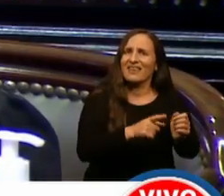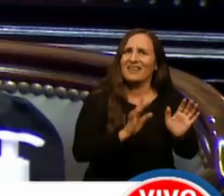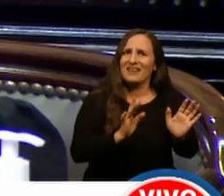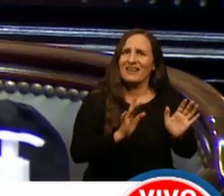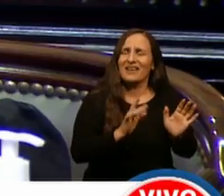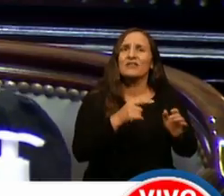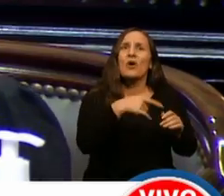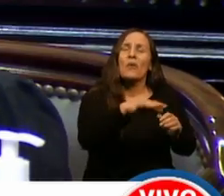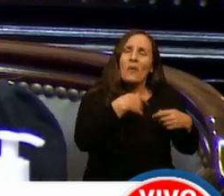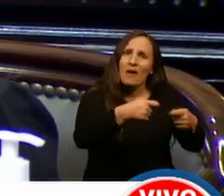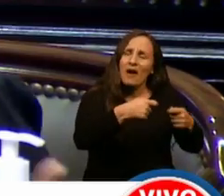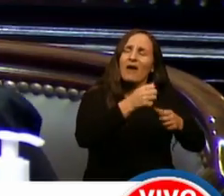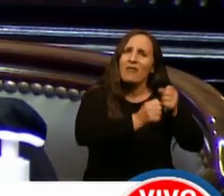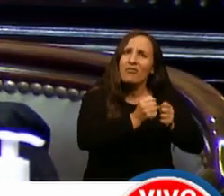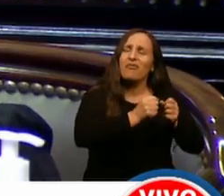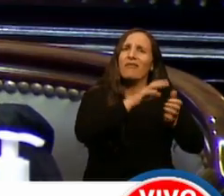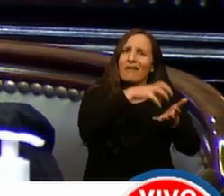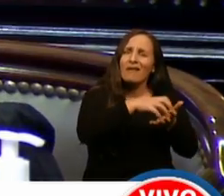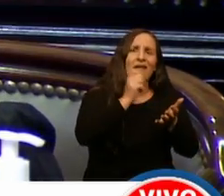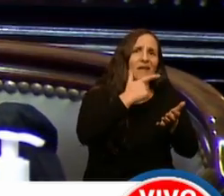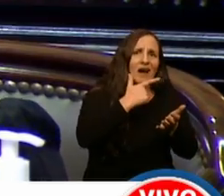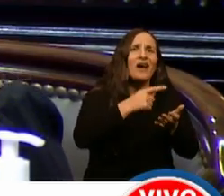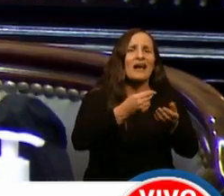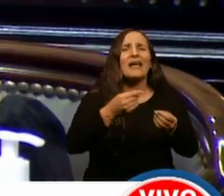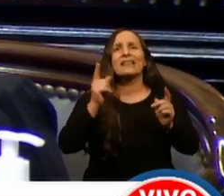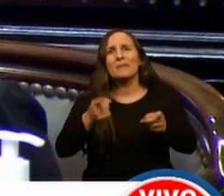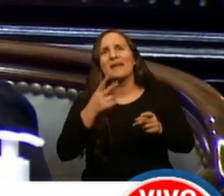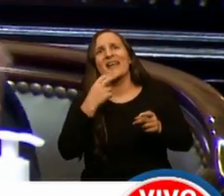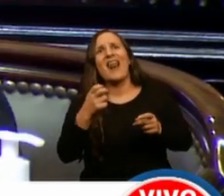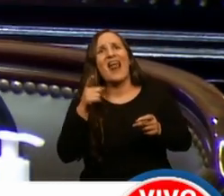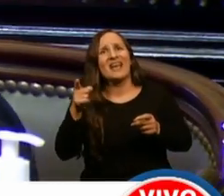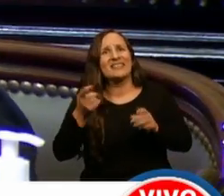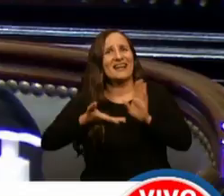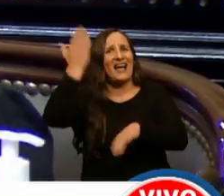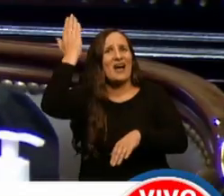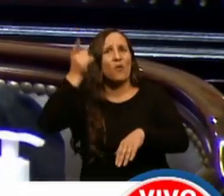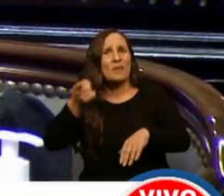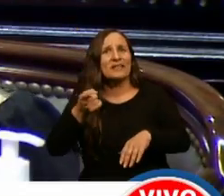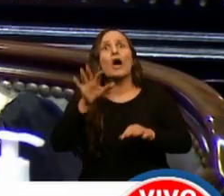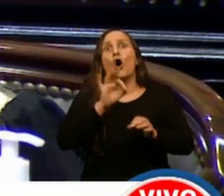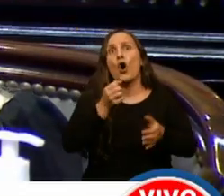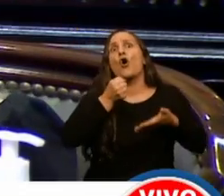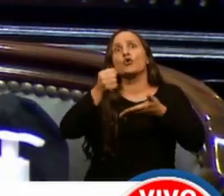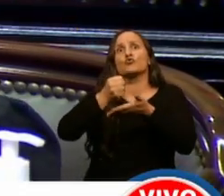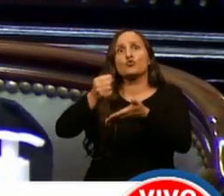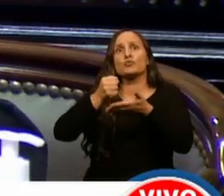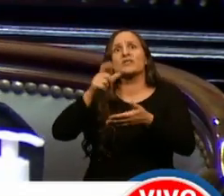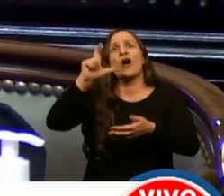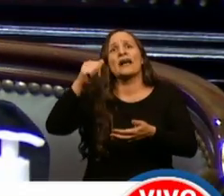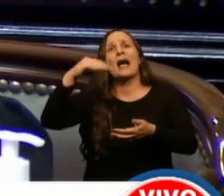eléctrica o bien aumentan las tarifas eléctricas o bien también dirigen subsidios a camesa para